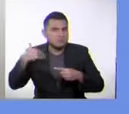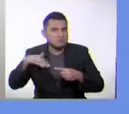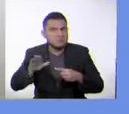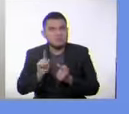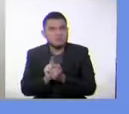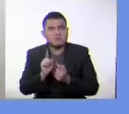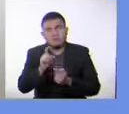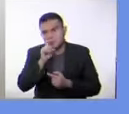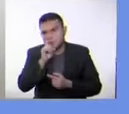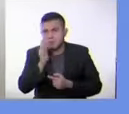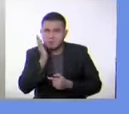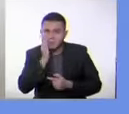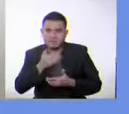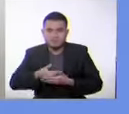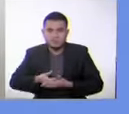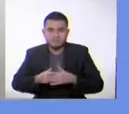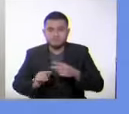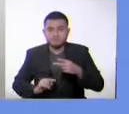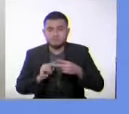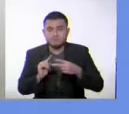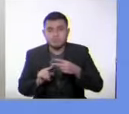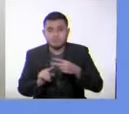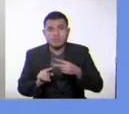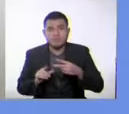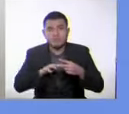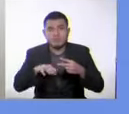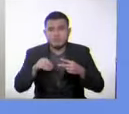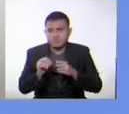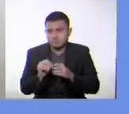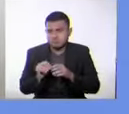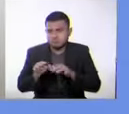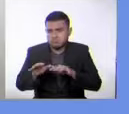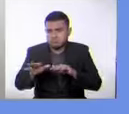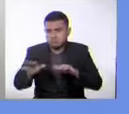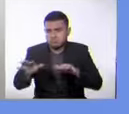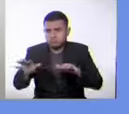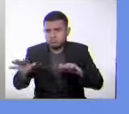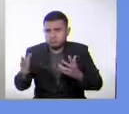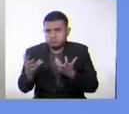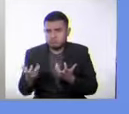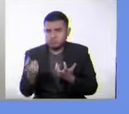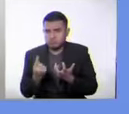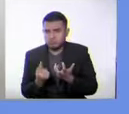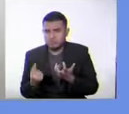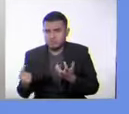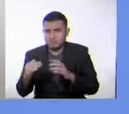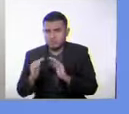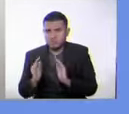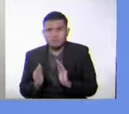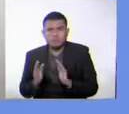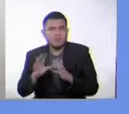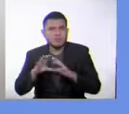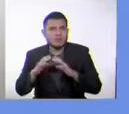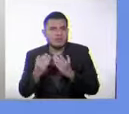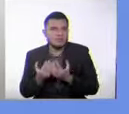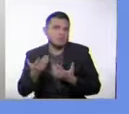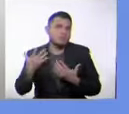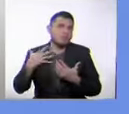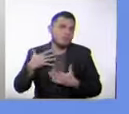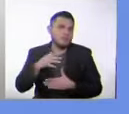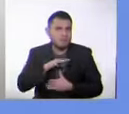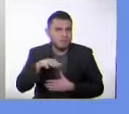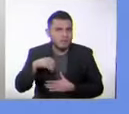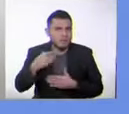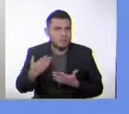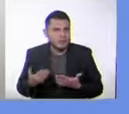por mamá y papá, pero también tenemos la familia extendida, que es una especie de familia que